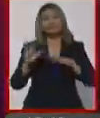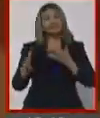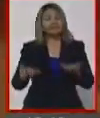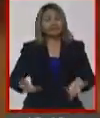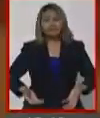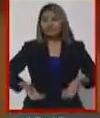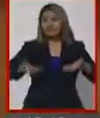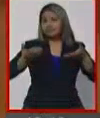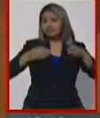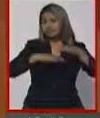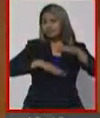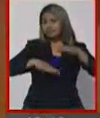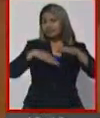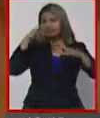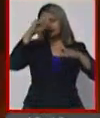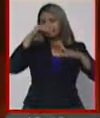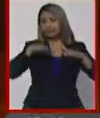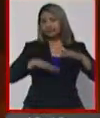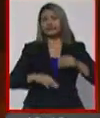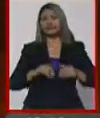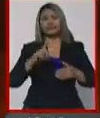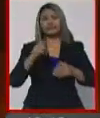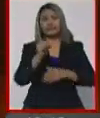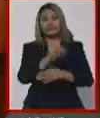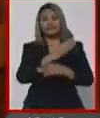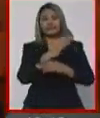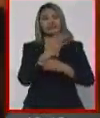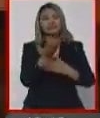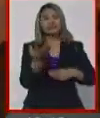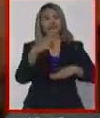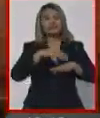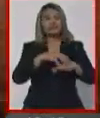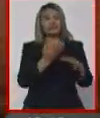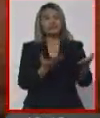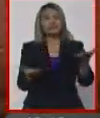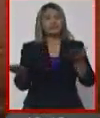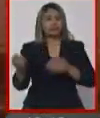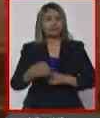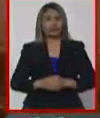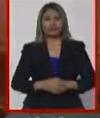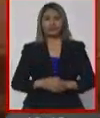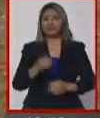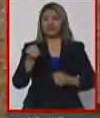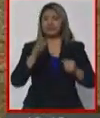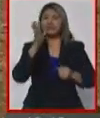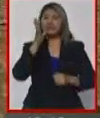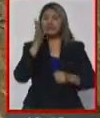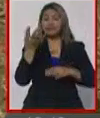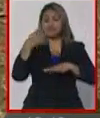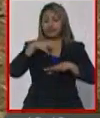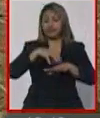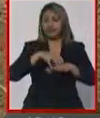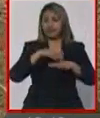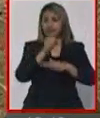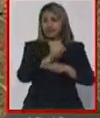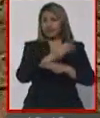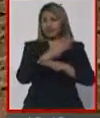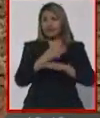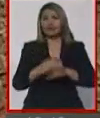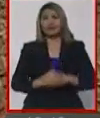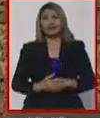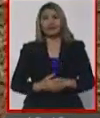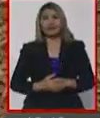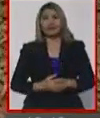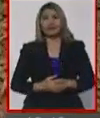el auto para sacarlo al niño. La ambulancia se lo llevó y lo llevaron al chofer y a su mamá en la ambulancia.